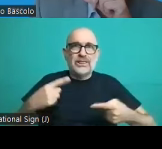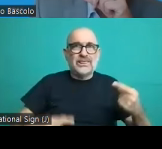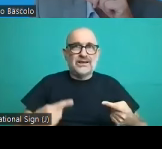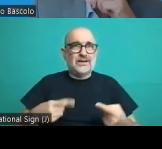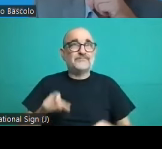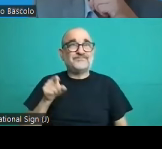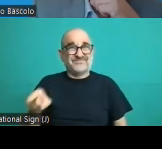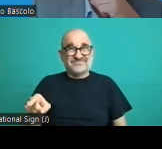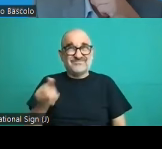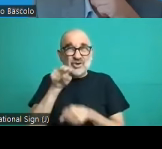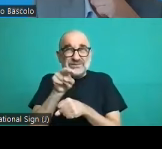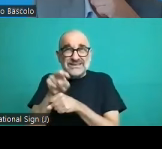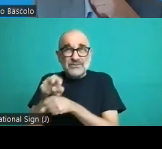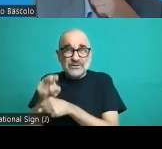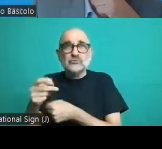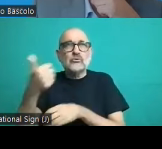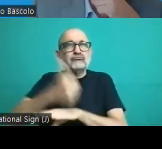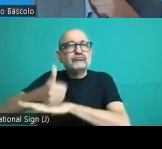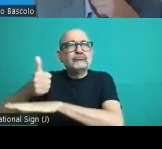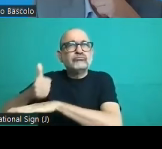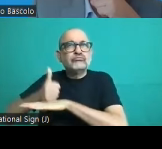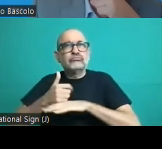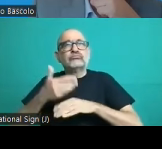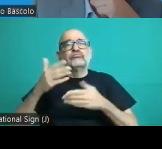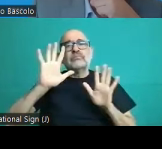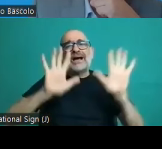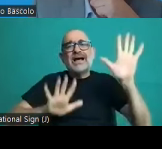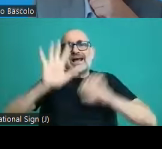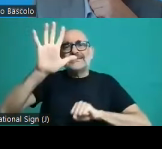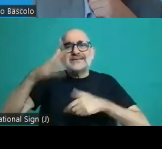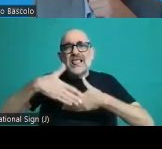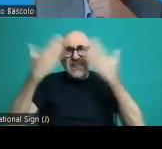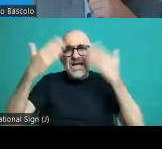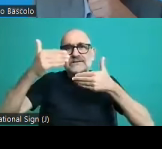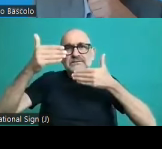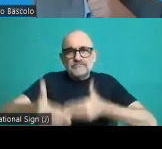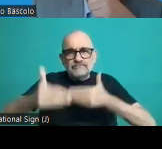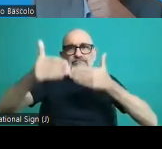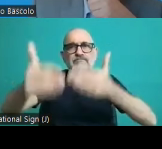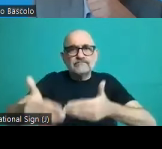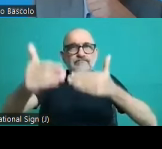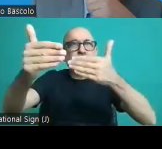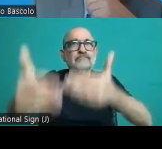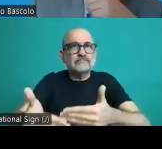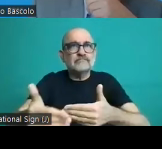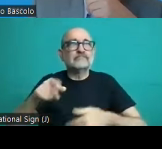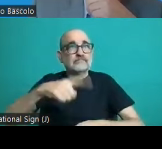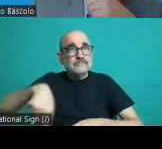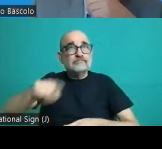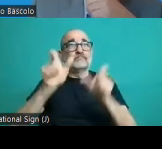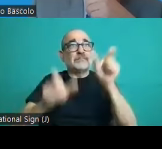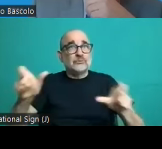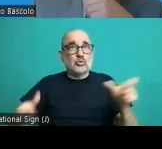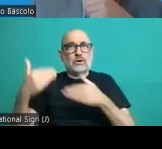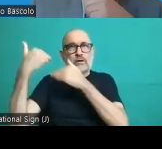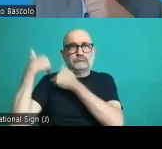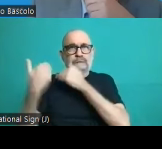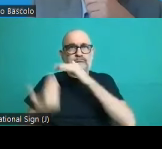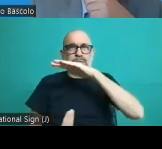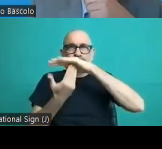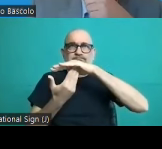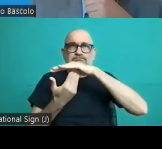estamos haciendo de esta manera y necesitamos cambiar. O cuando hacemos las cosas de manera coordinada, el mensaje que llegue en